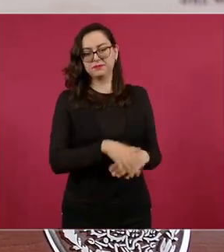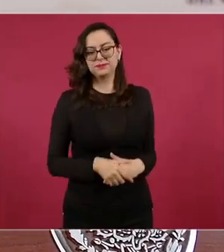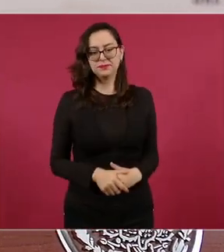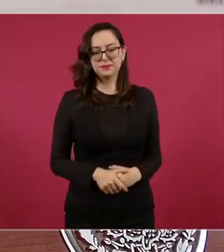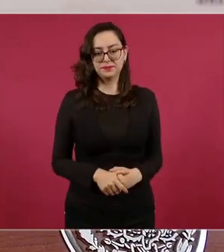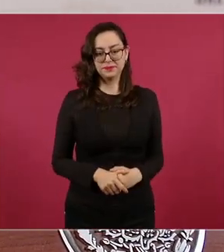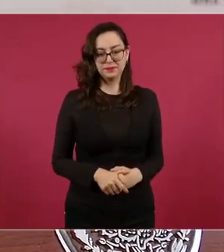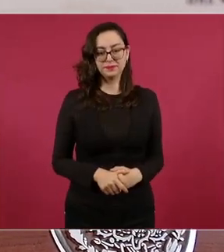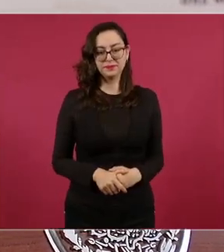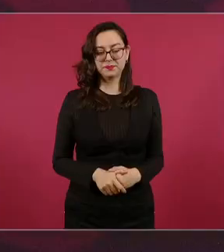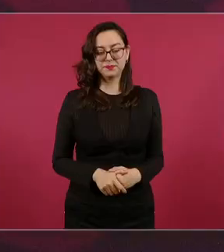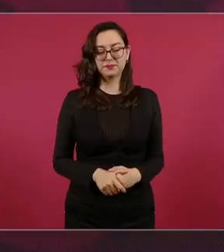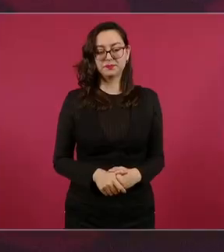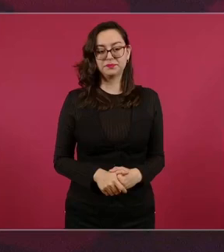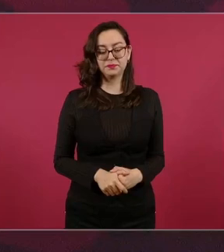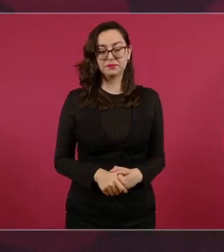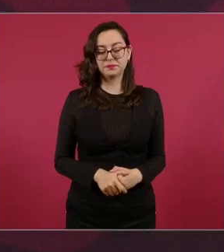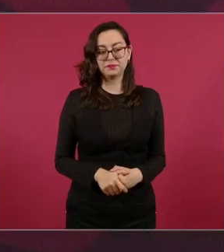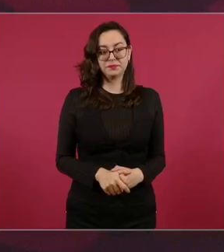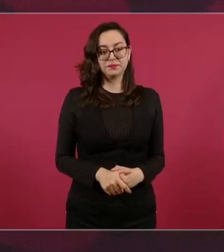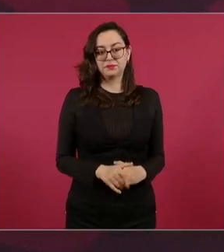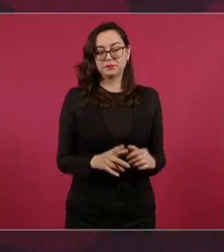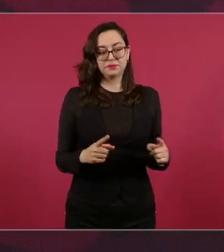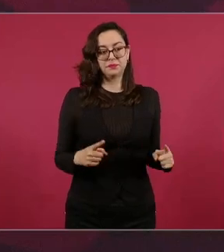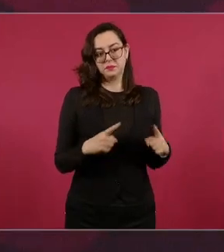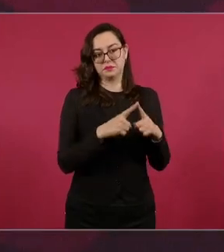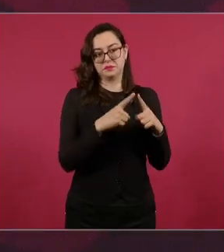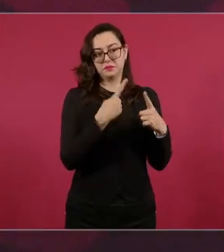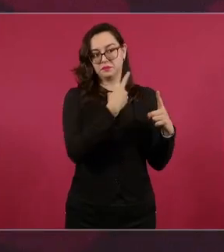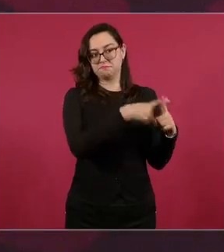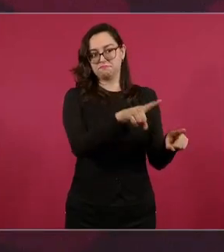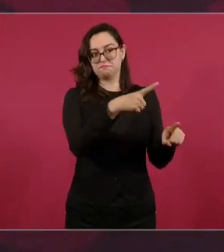soy muy respetuoso de todas las creencias